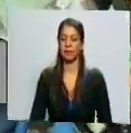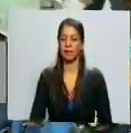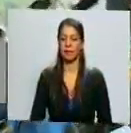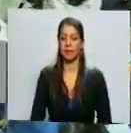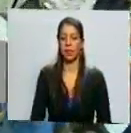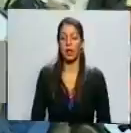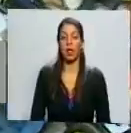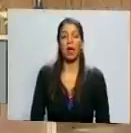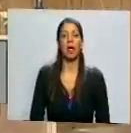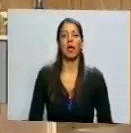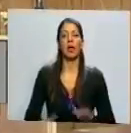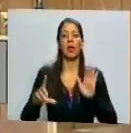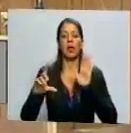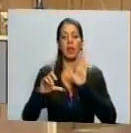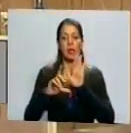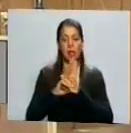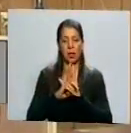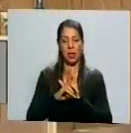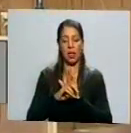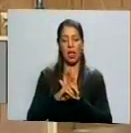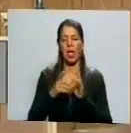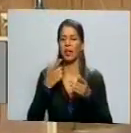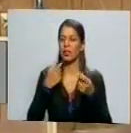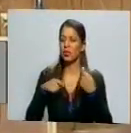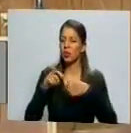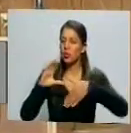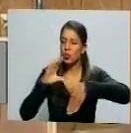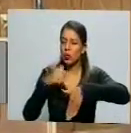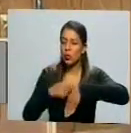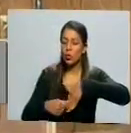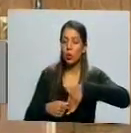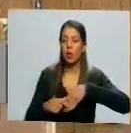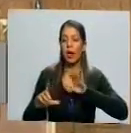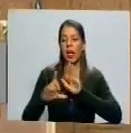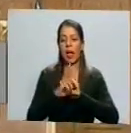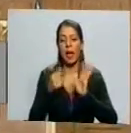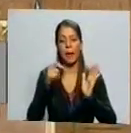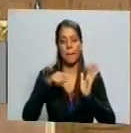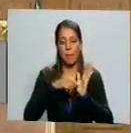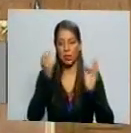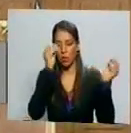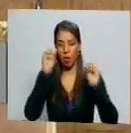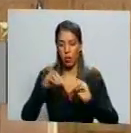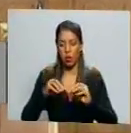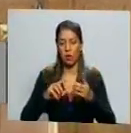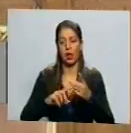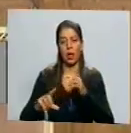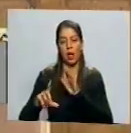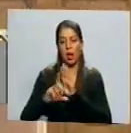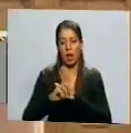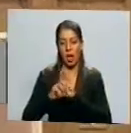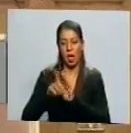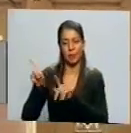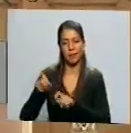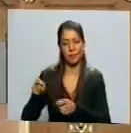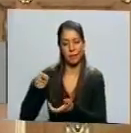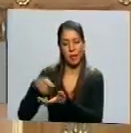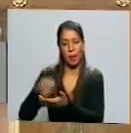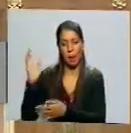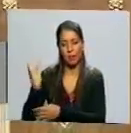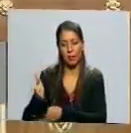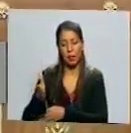Aprobamos la ley del conglomerado del sur, aprobamos la ley de precios acordados, aprobamos la ley de unidad tributaria